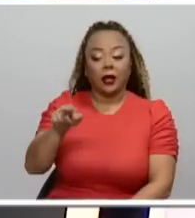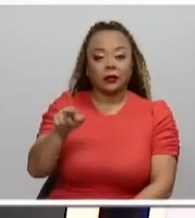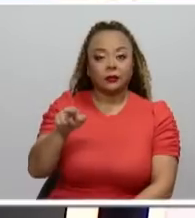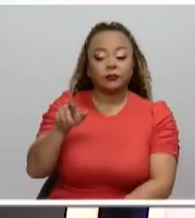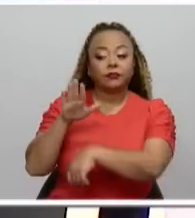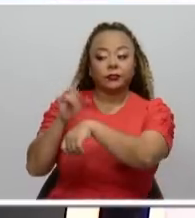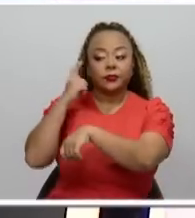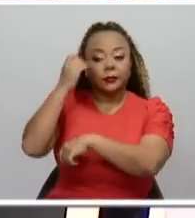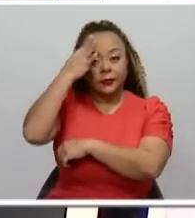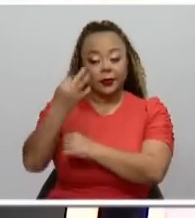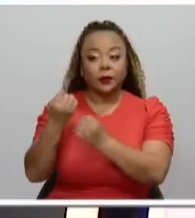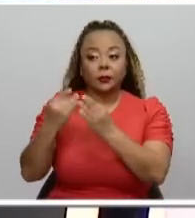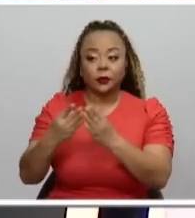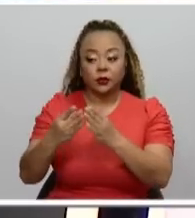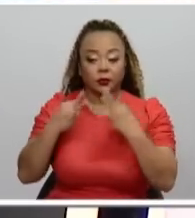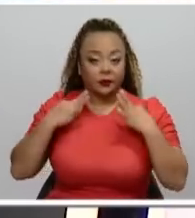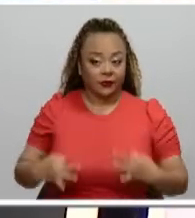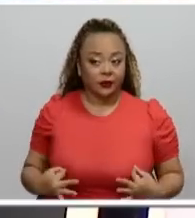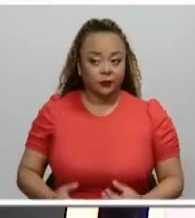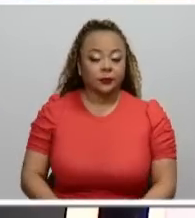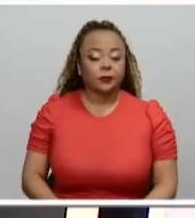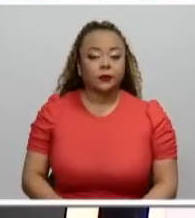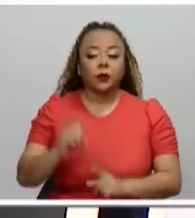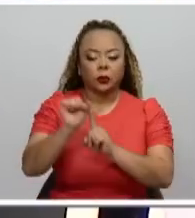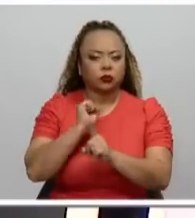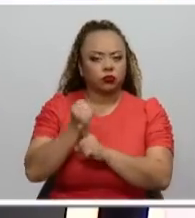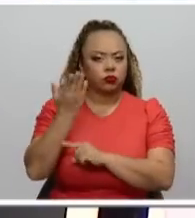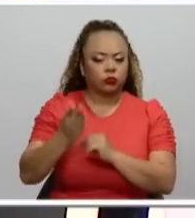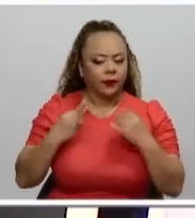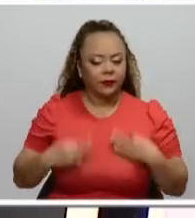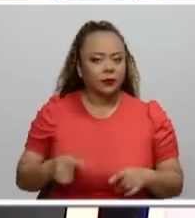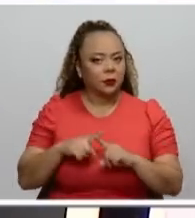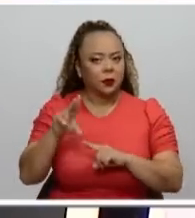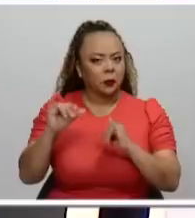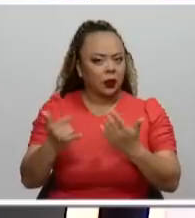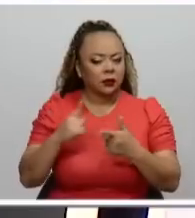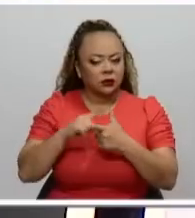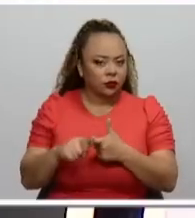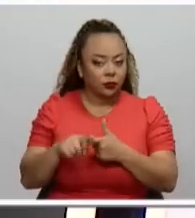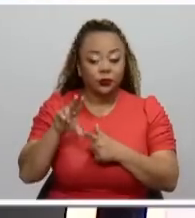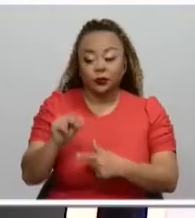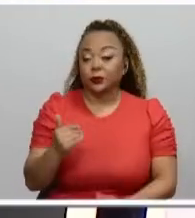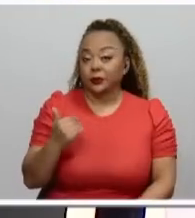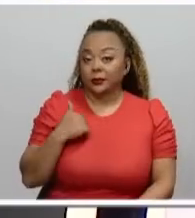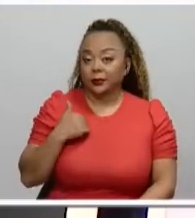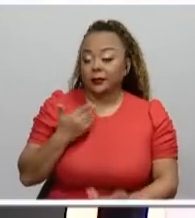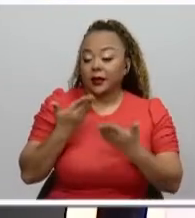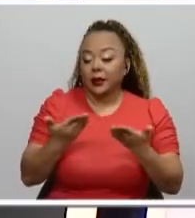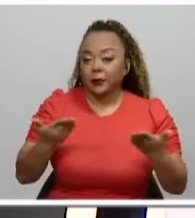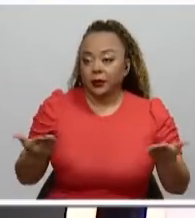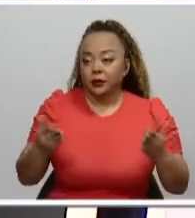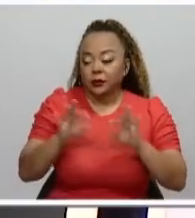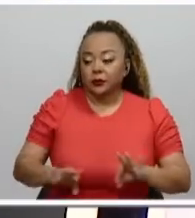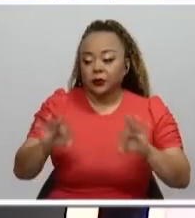lo llaman porque creen mucho en el biotipo de Patrick sequeira en las condiciones de Patrick sequeira pero si no lo ponen Entonces no tenemos elementos de